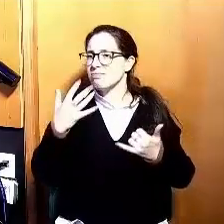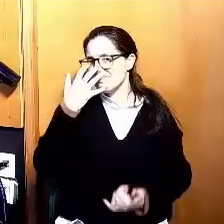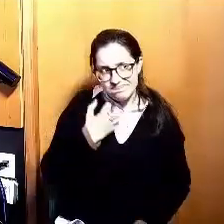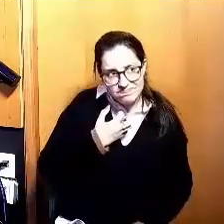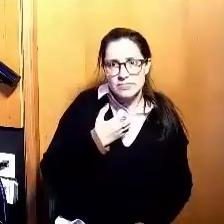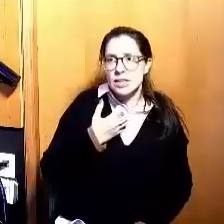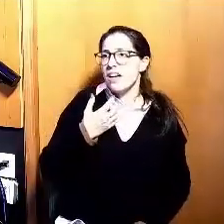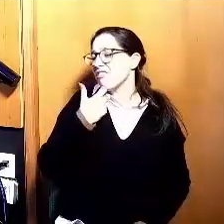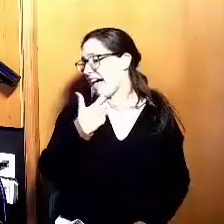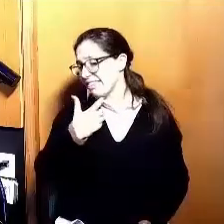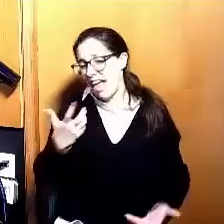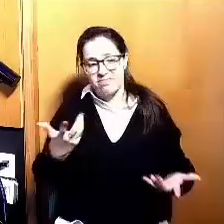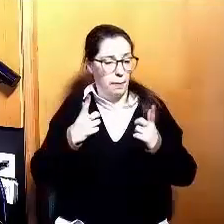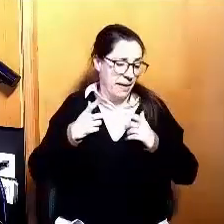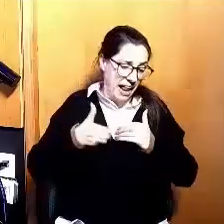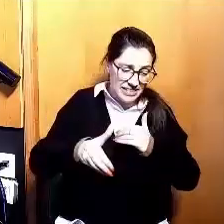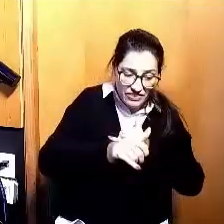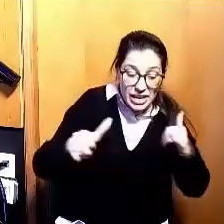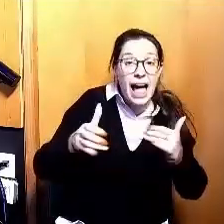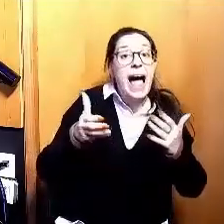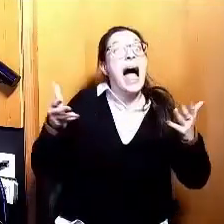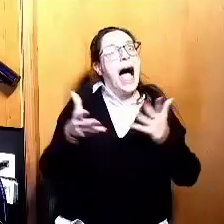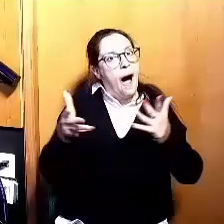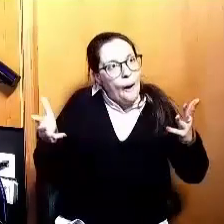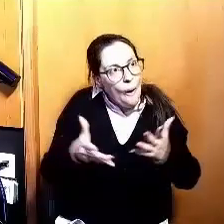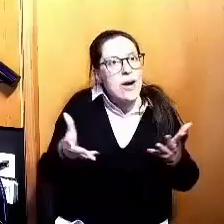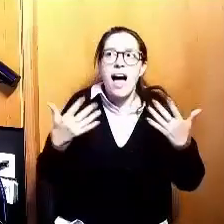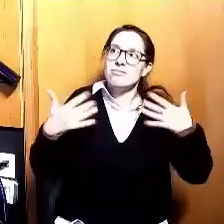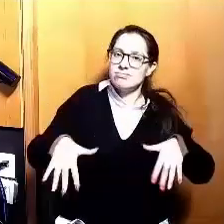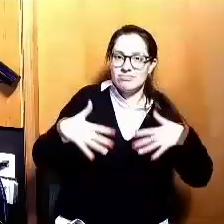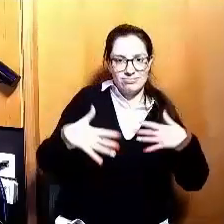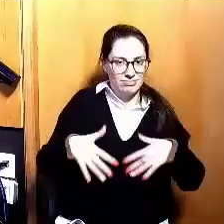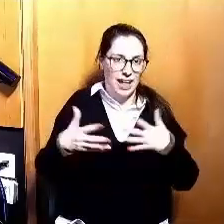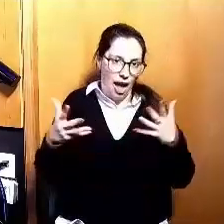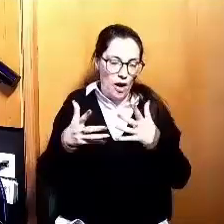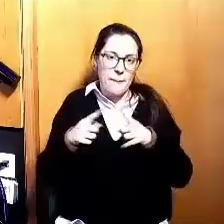la desesperanza, y estamos en la pendiente de la iluminación, ¿no?